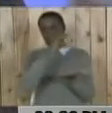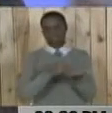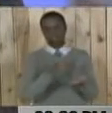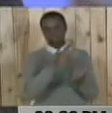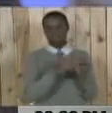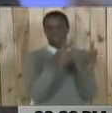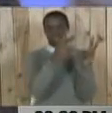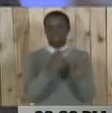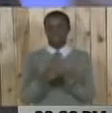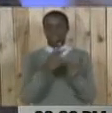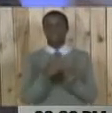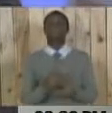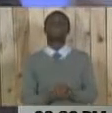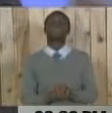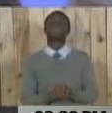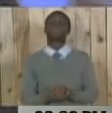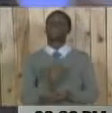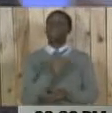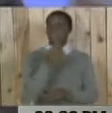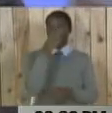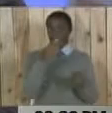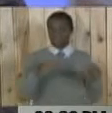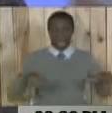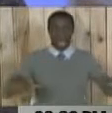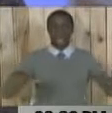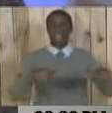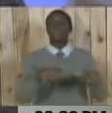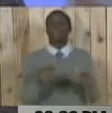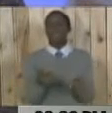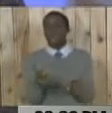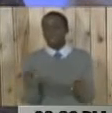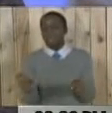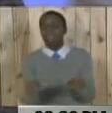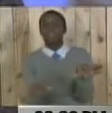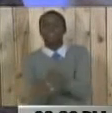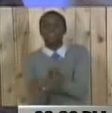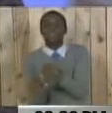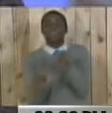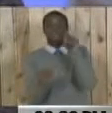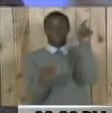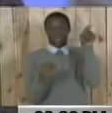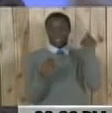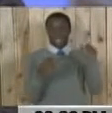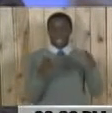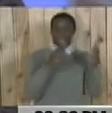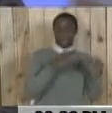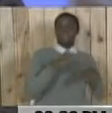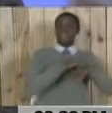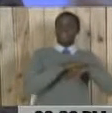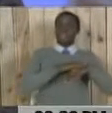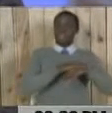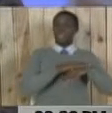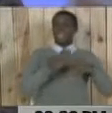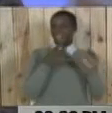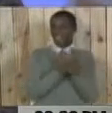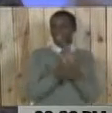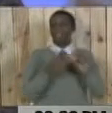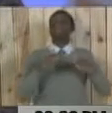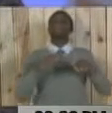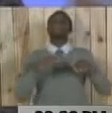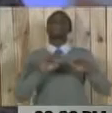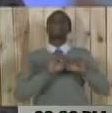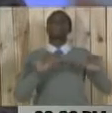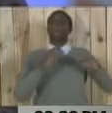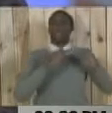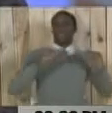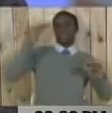Precisamente durante la inauguración del Salón Digital, el ministro para la Educación Universitaria, Ciencia y Tecnología, Jorge Arriaza, destacó que el gobierno nacional avanza